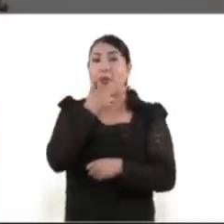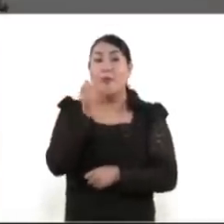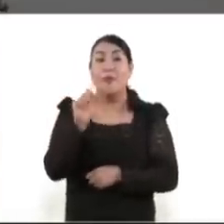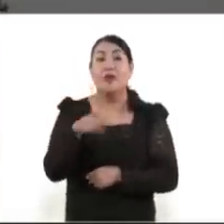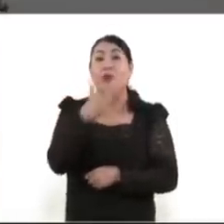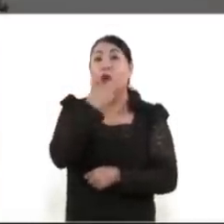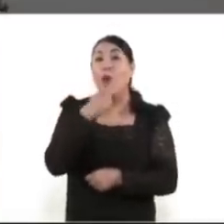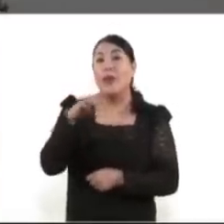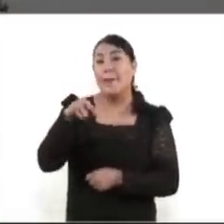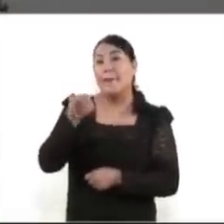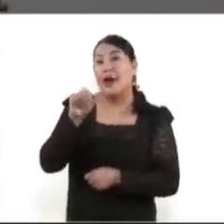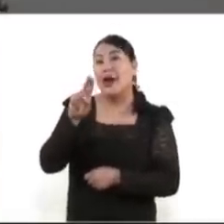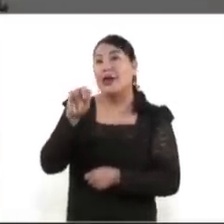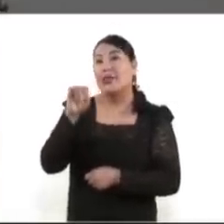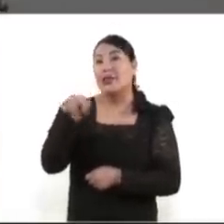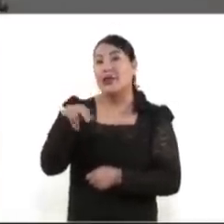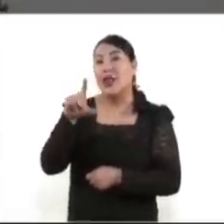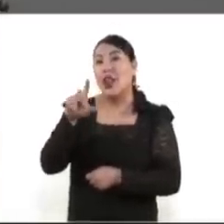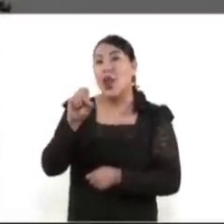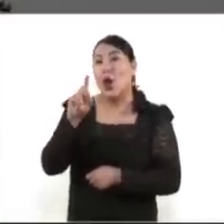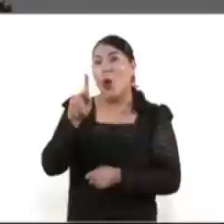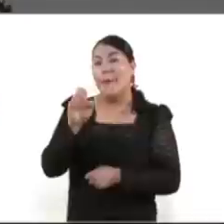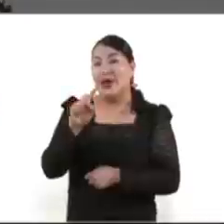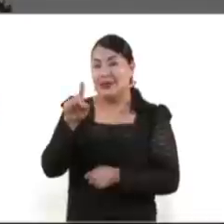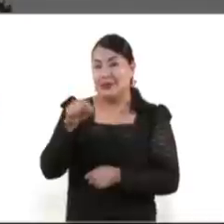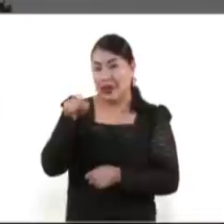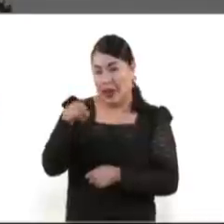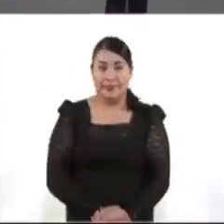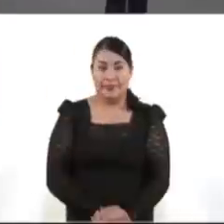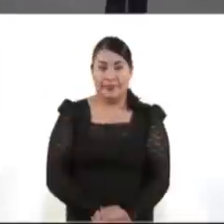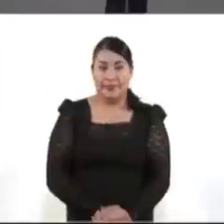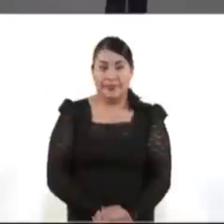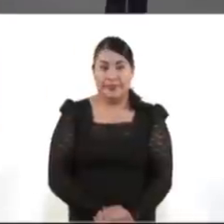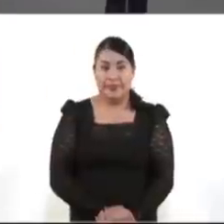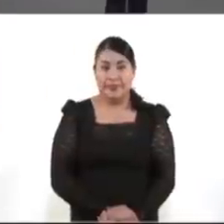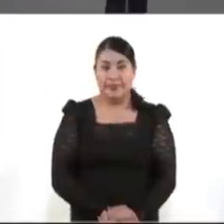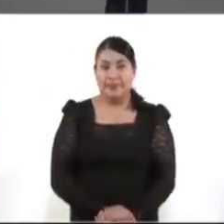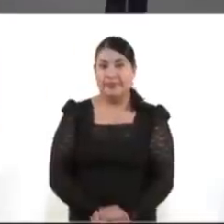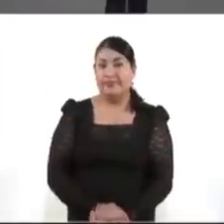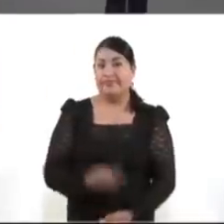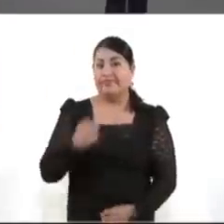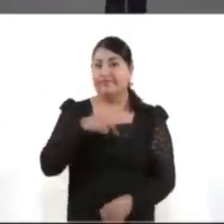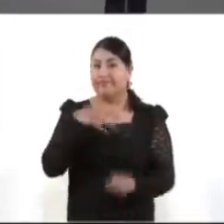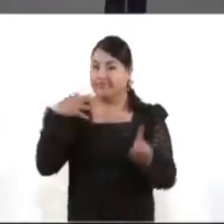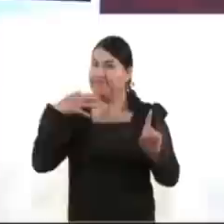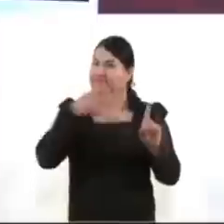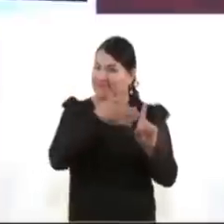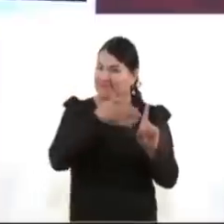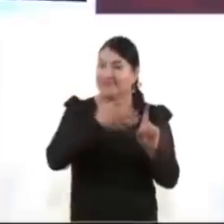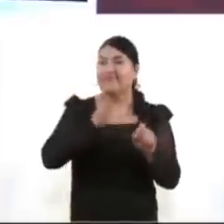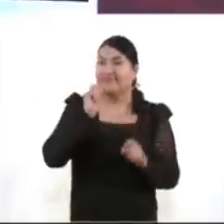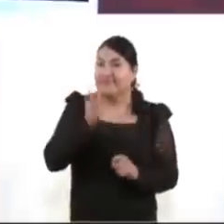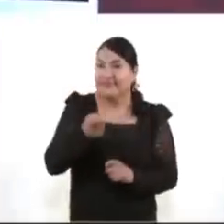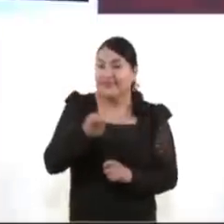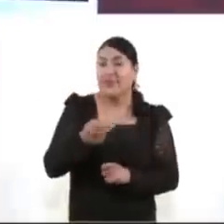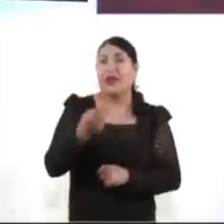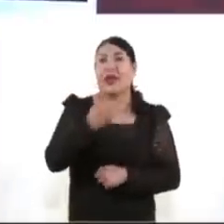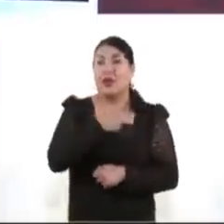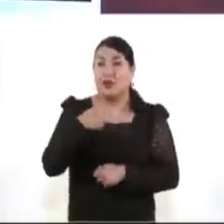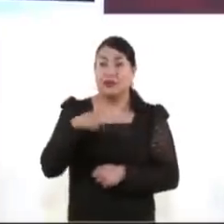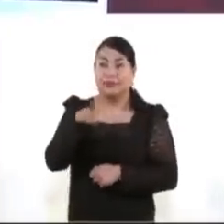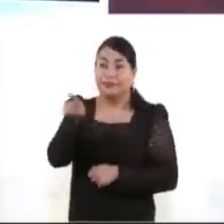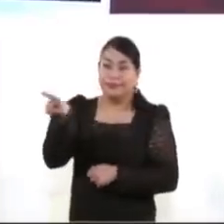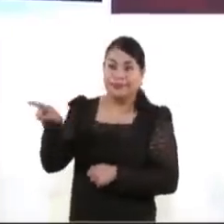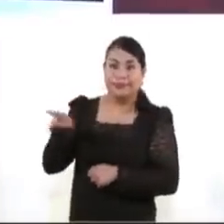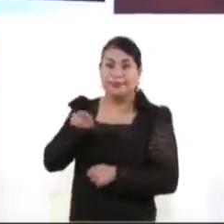director de servicio de transportes eléctricos con la finalidad de ofrecer un mejor servicio a los usuarios